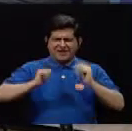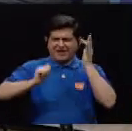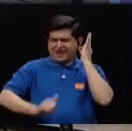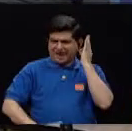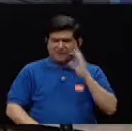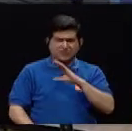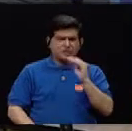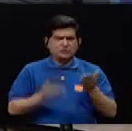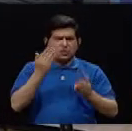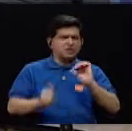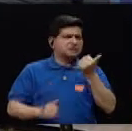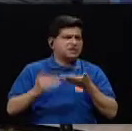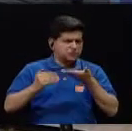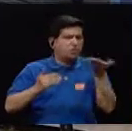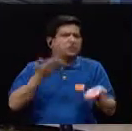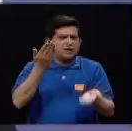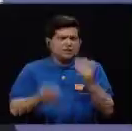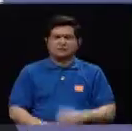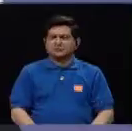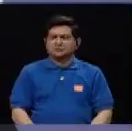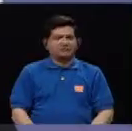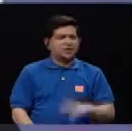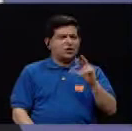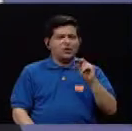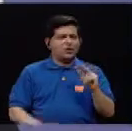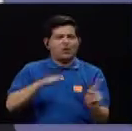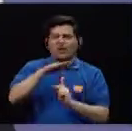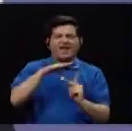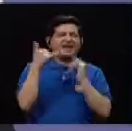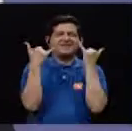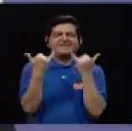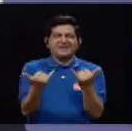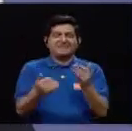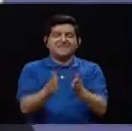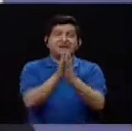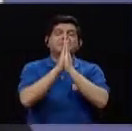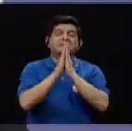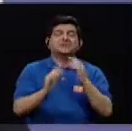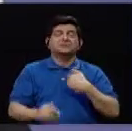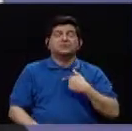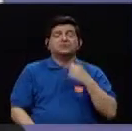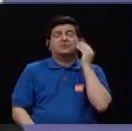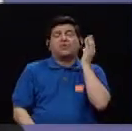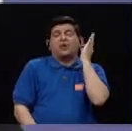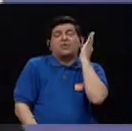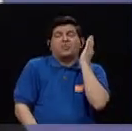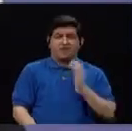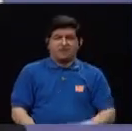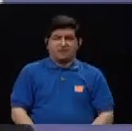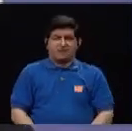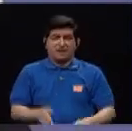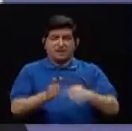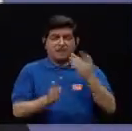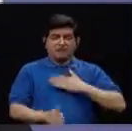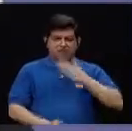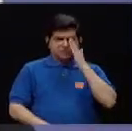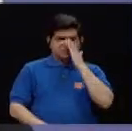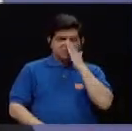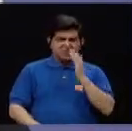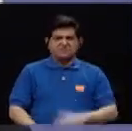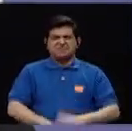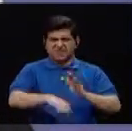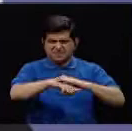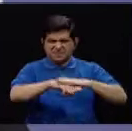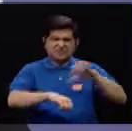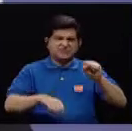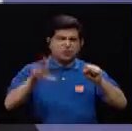algún momento creíste que podía hacer otra cosa? Porque no, perfectamente desde el kinder, la petición que yo le hacía a mi abuela y a veces mi mamá cedía